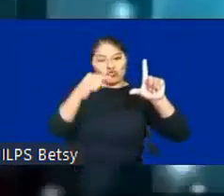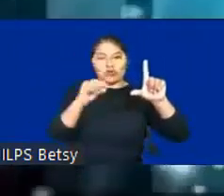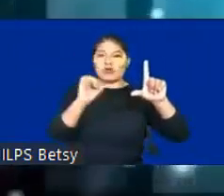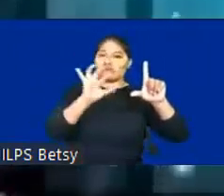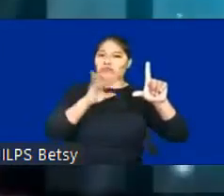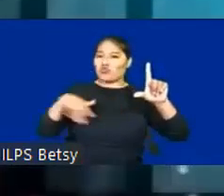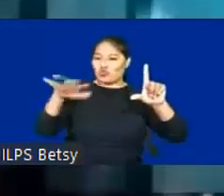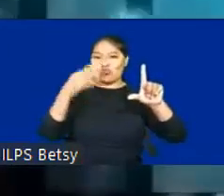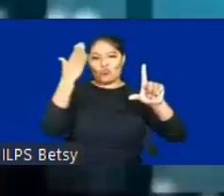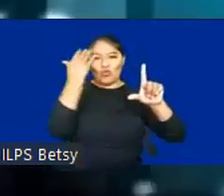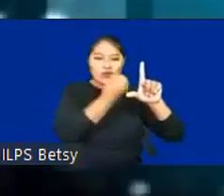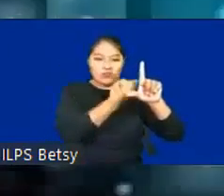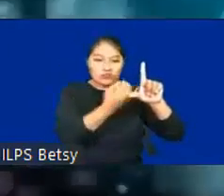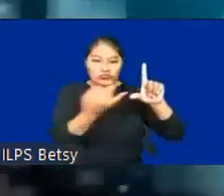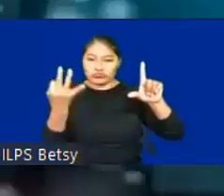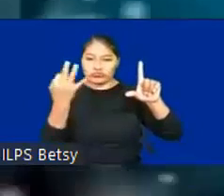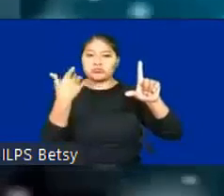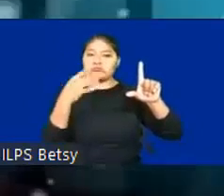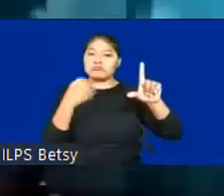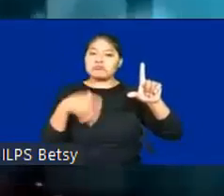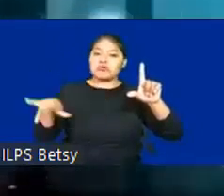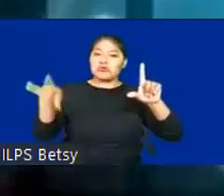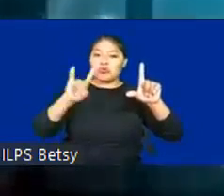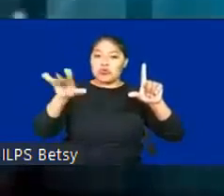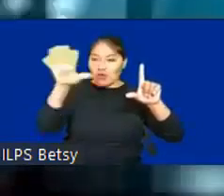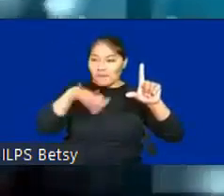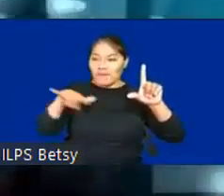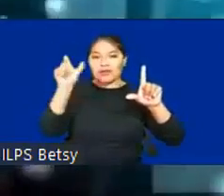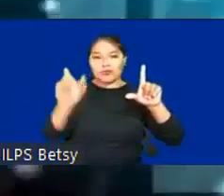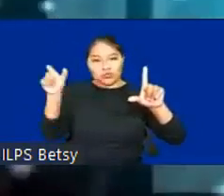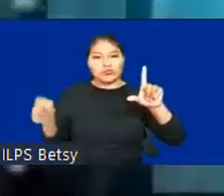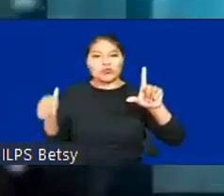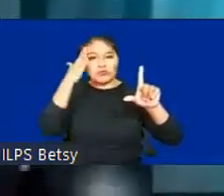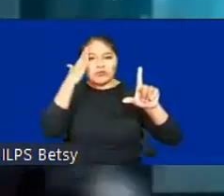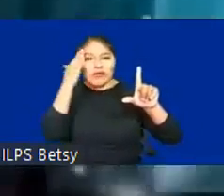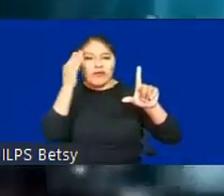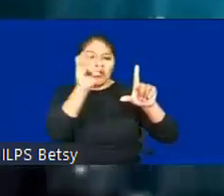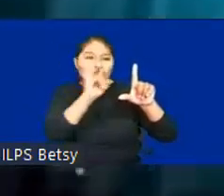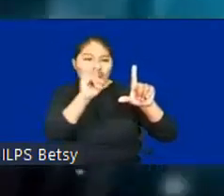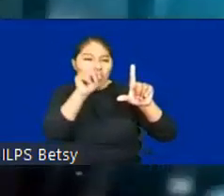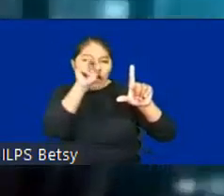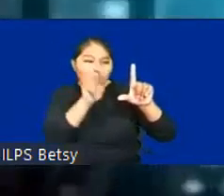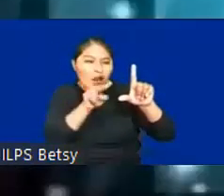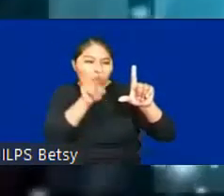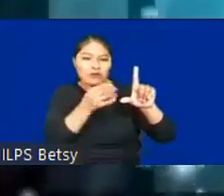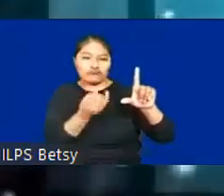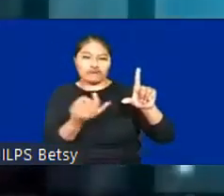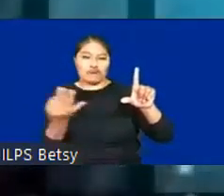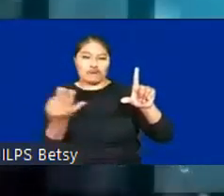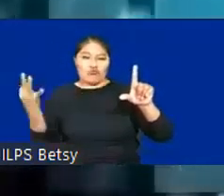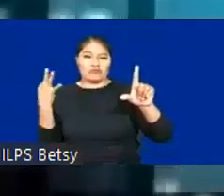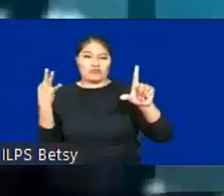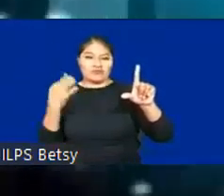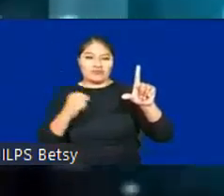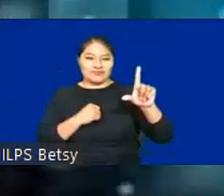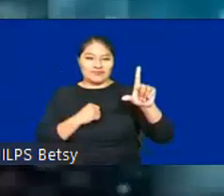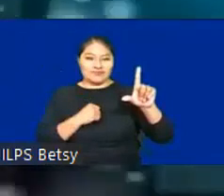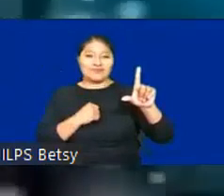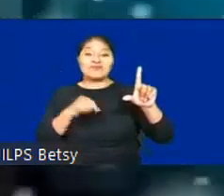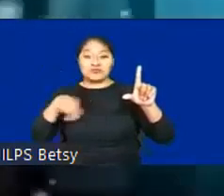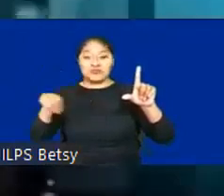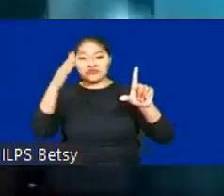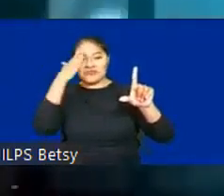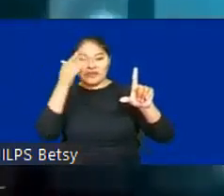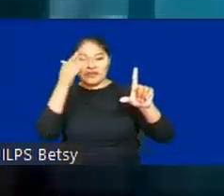¿no? Hay un seguimiento o un uso por parte del ciudadano muy importante